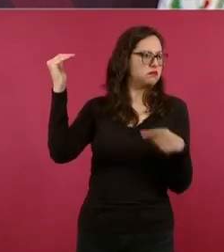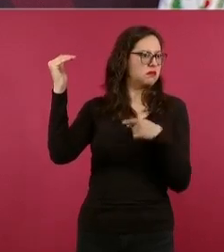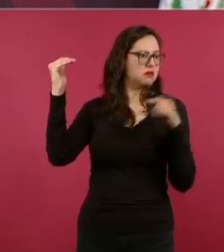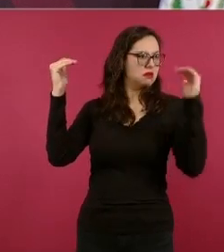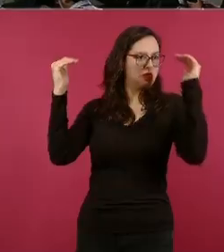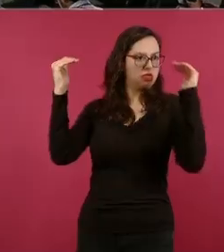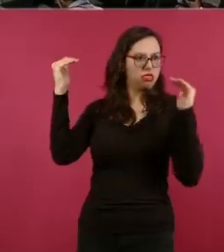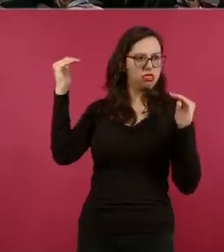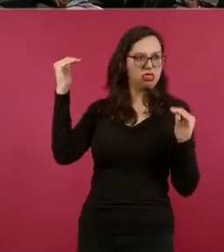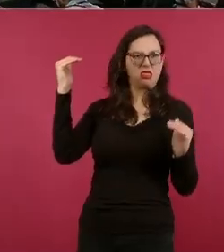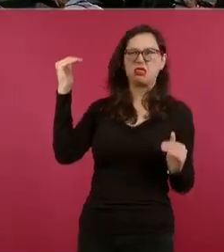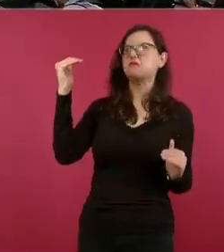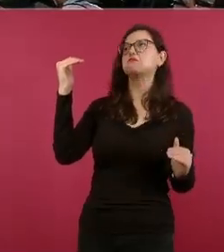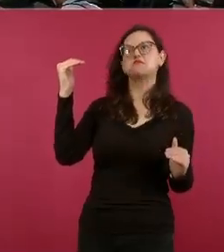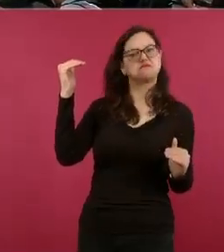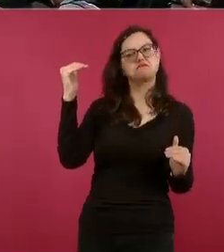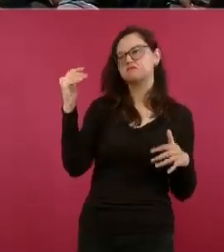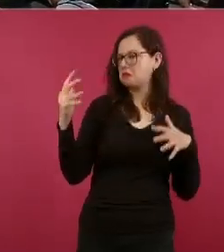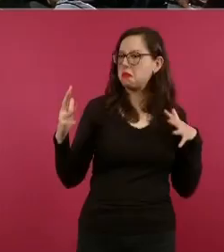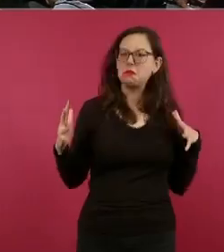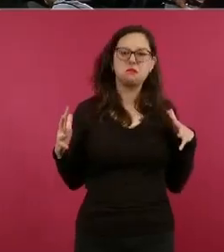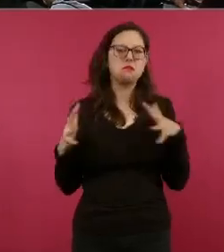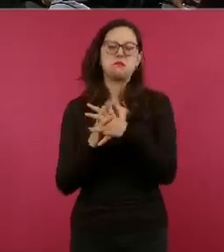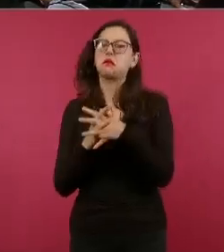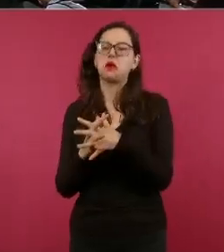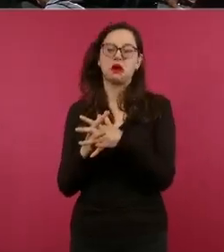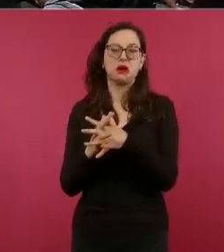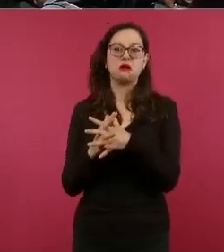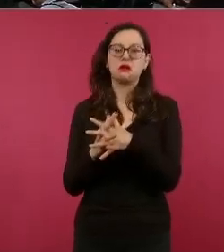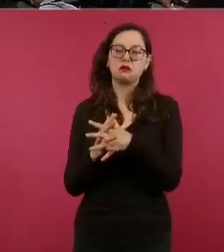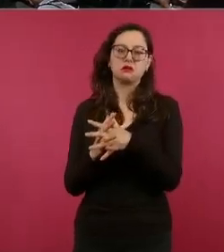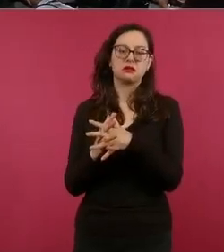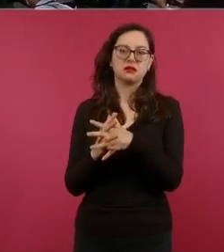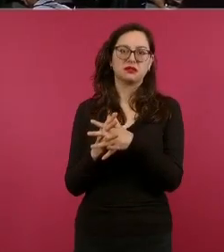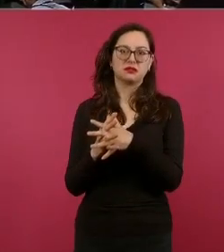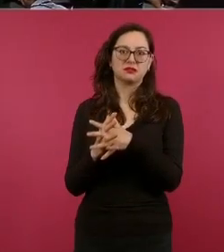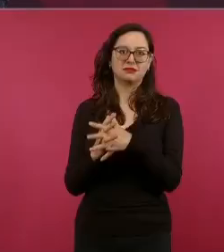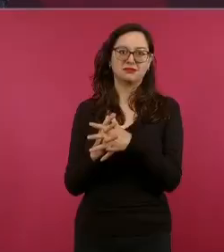con el uso de lo bélico,